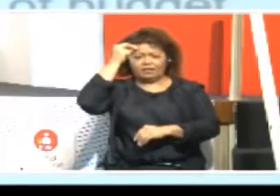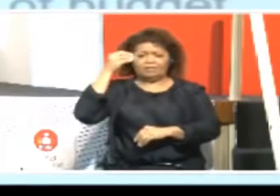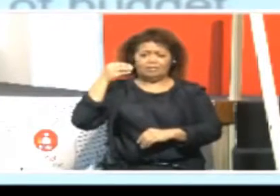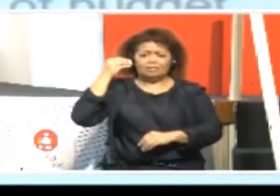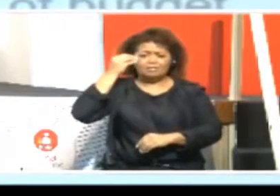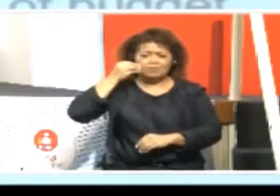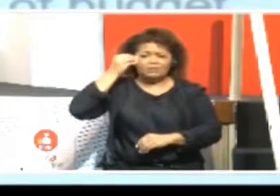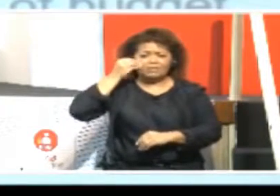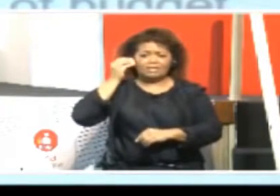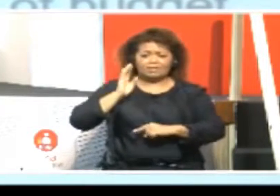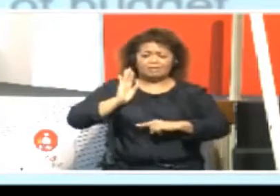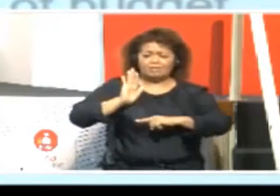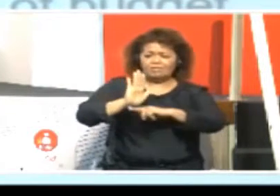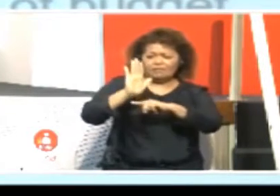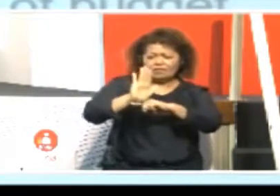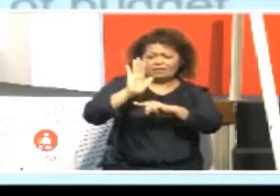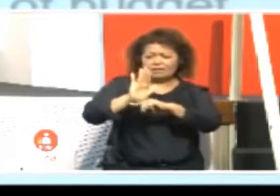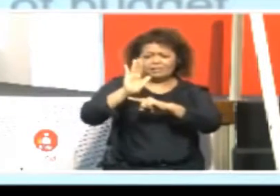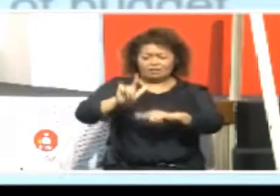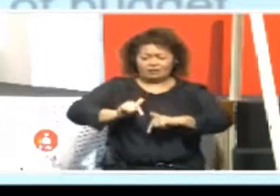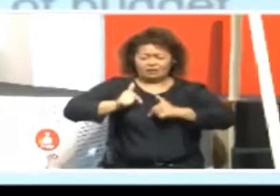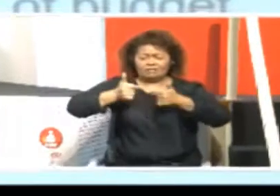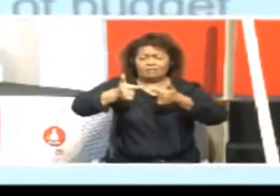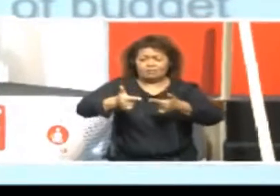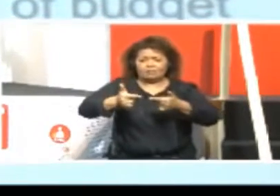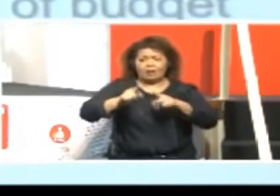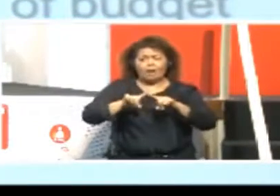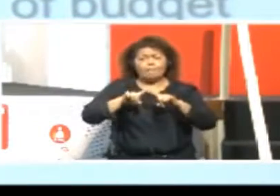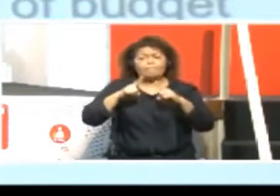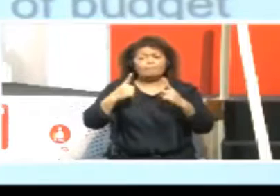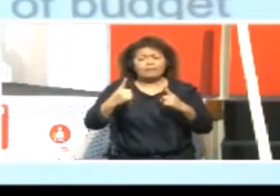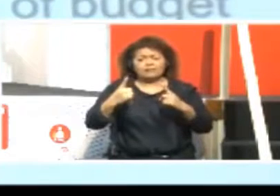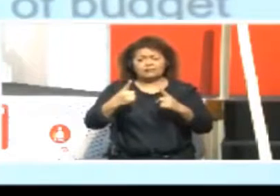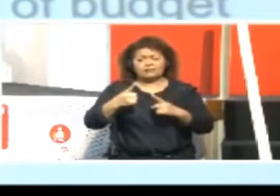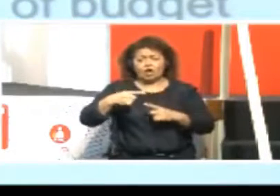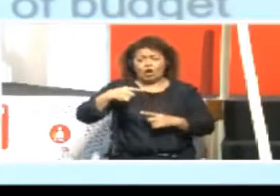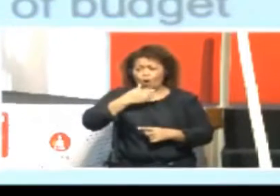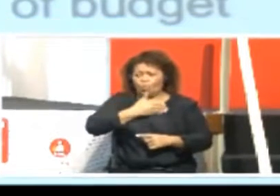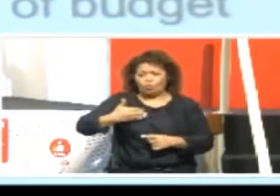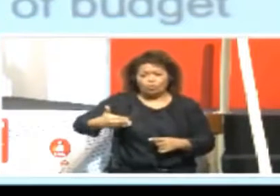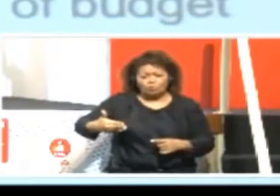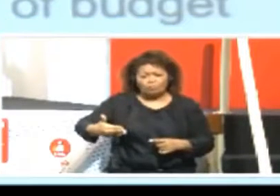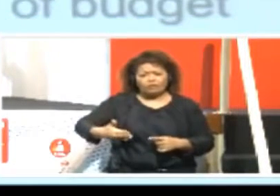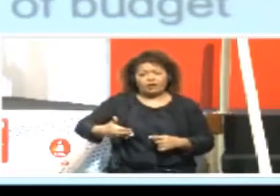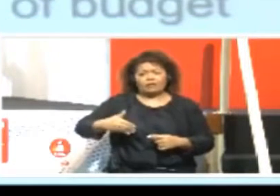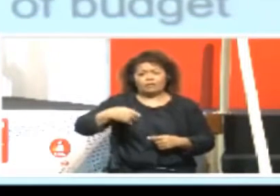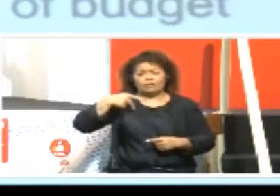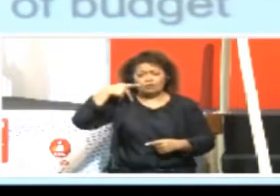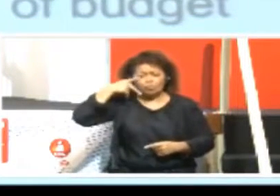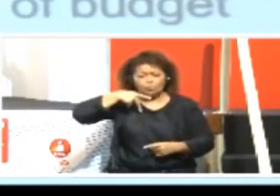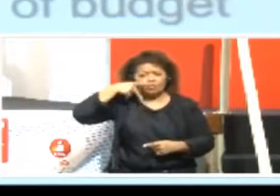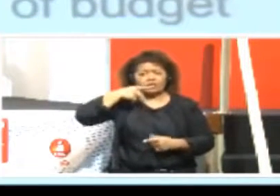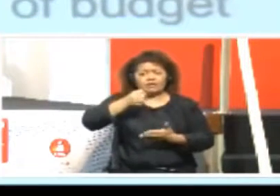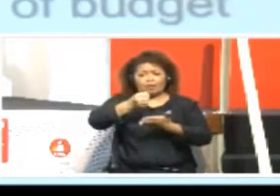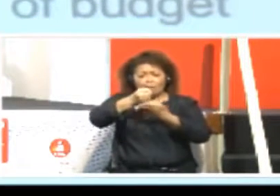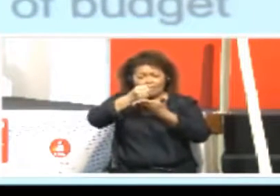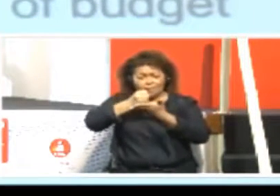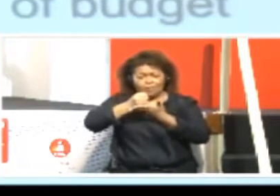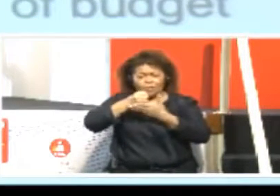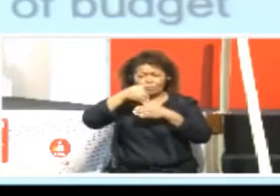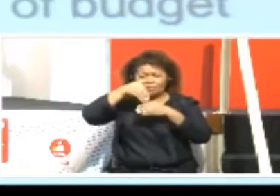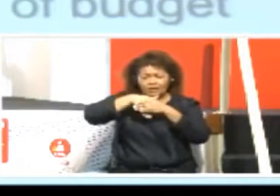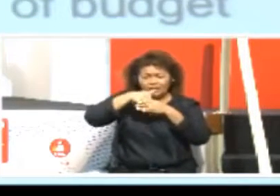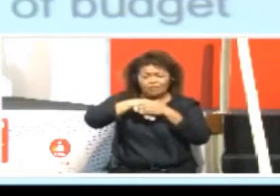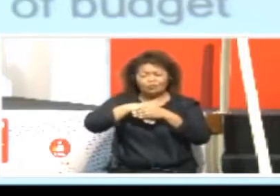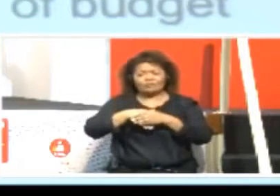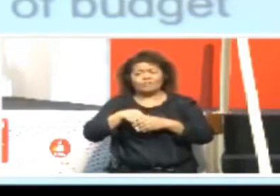factores políticos, como que el margen de victoria y el hecho de que tenga apoyo en el consejo, influye de si él